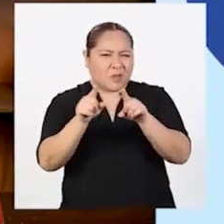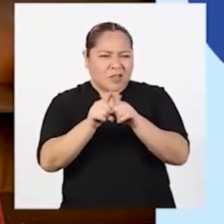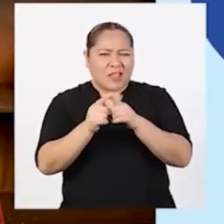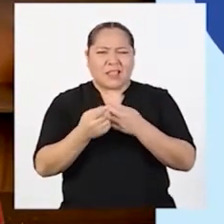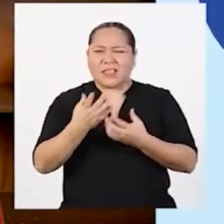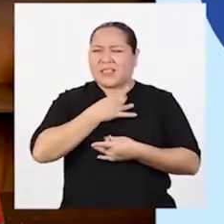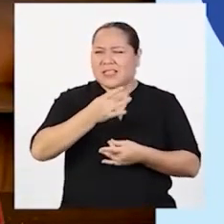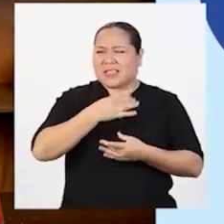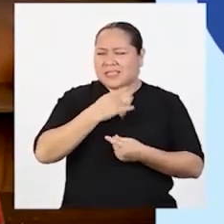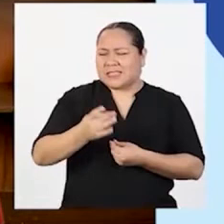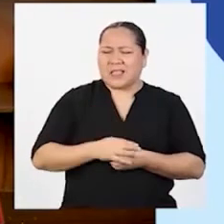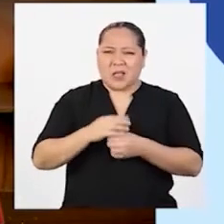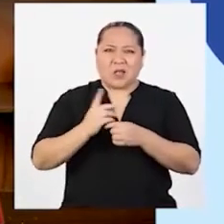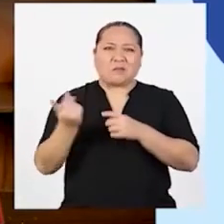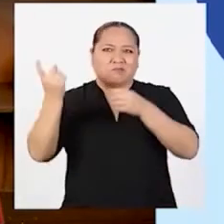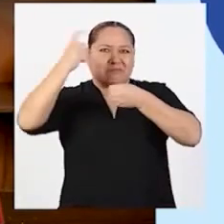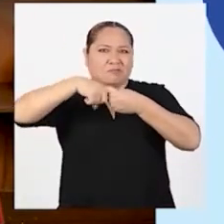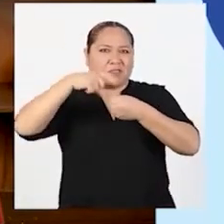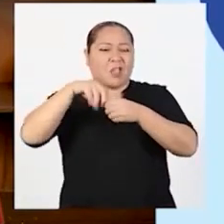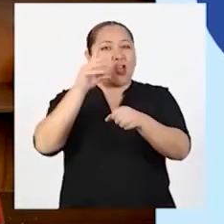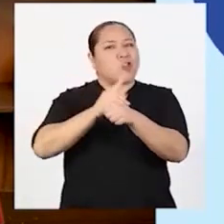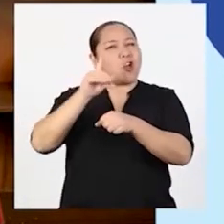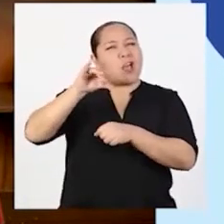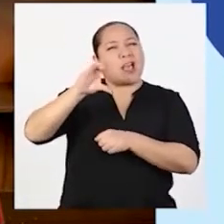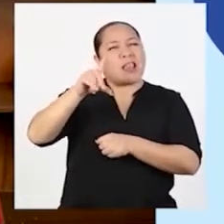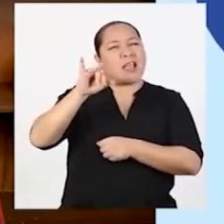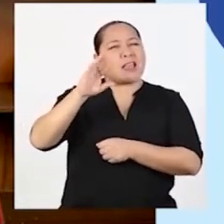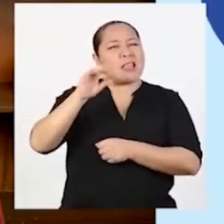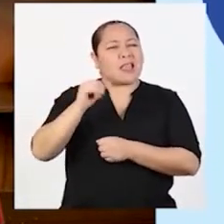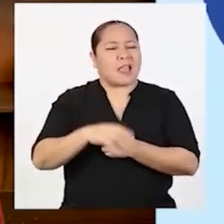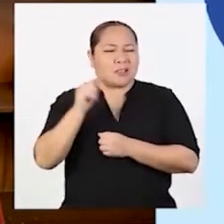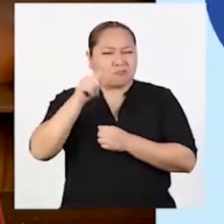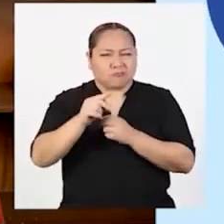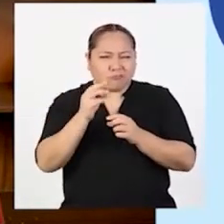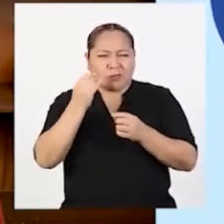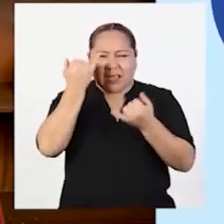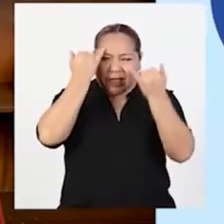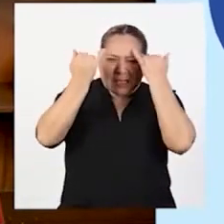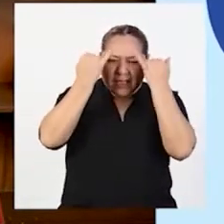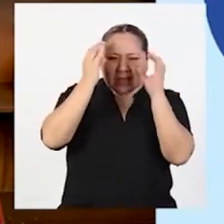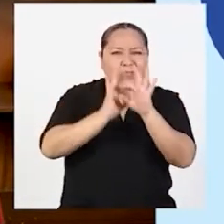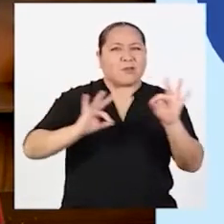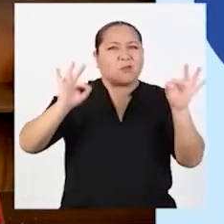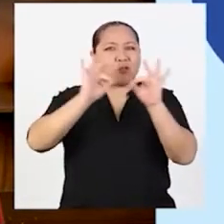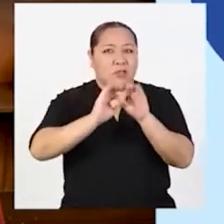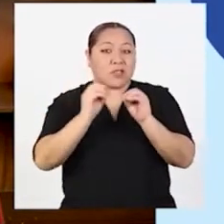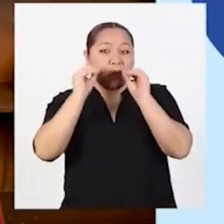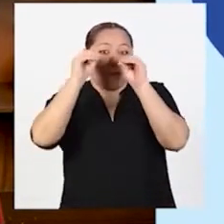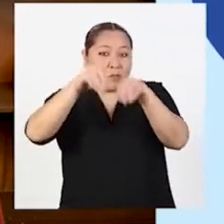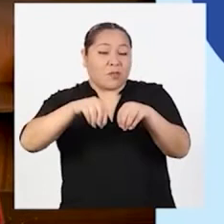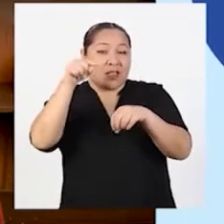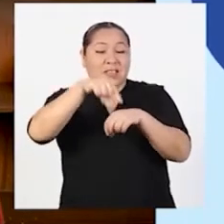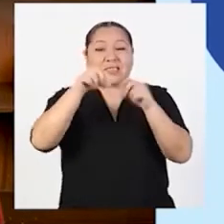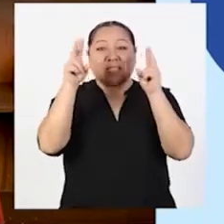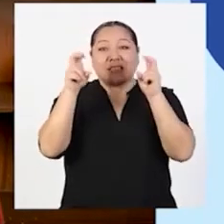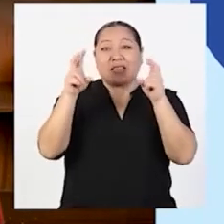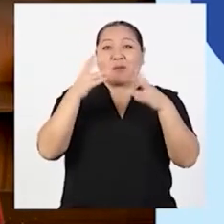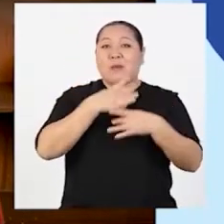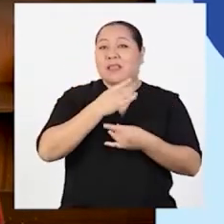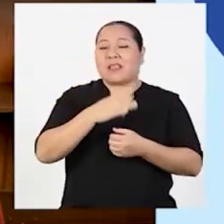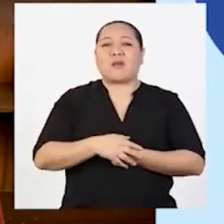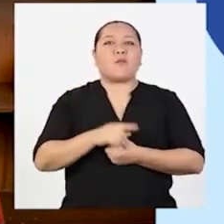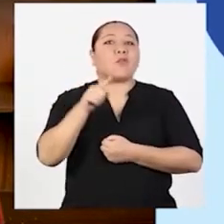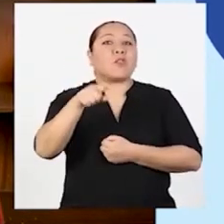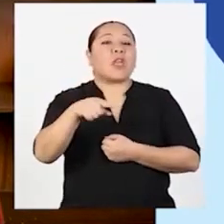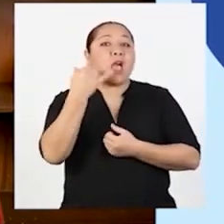de la doctora Claridad, quien ha dado las pistas necesarias para ampliar un tema tan fascinante como el de hoy. Sobre todo porque con lo que vamos